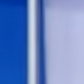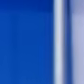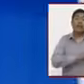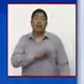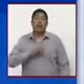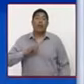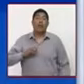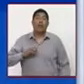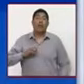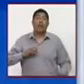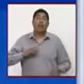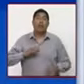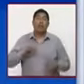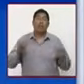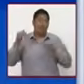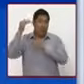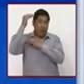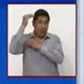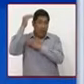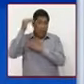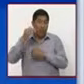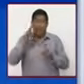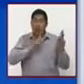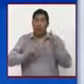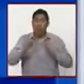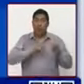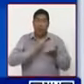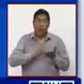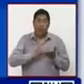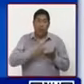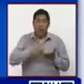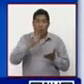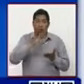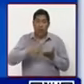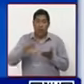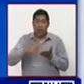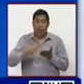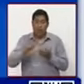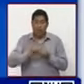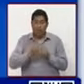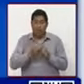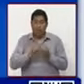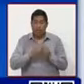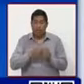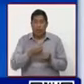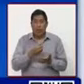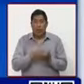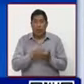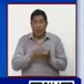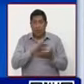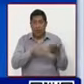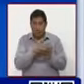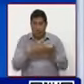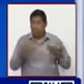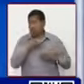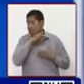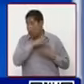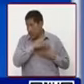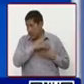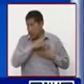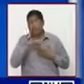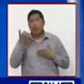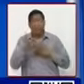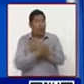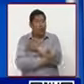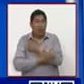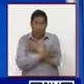Concejales del municipio cruceño mostraron su preocupación por la falta de aprobación de las modificaciones presupuestarias que van a beneficiar a